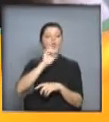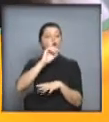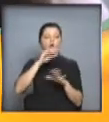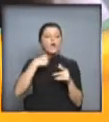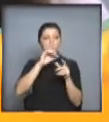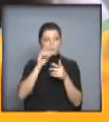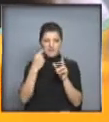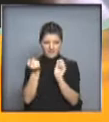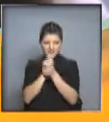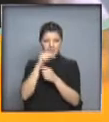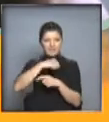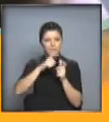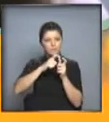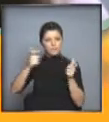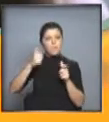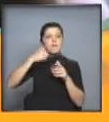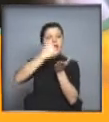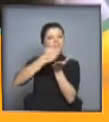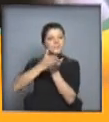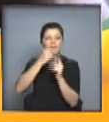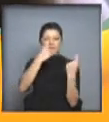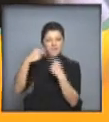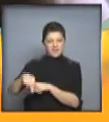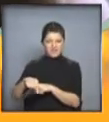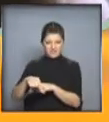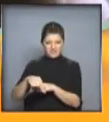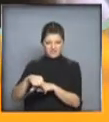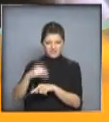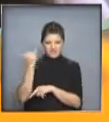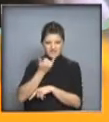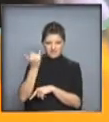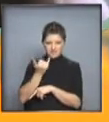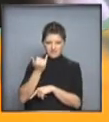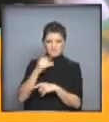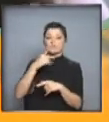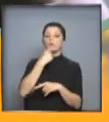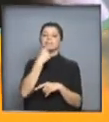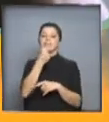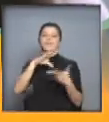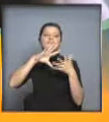más, pero en diferentes espacios. O sea, y que por eso, si de bien nosotros formas, tenemos que tomar claro.